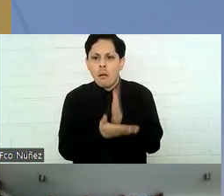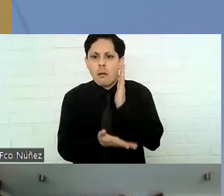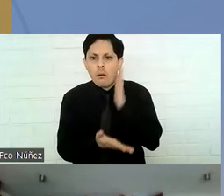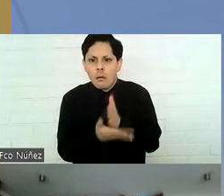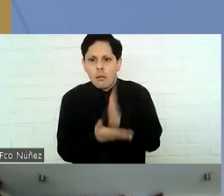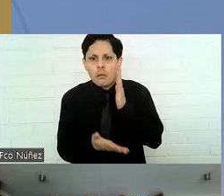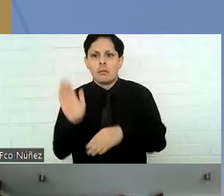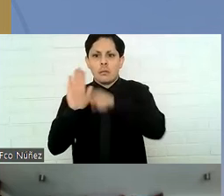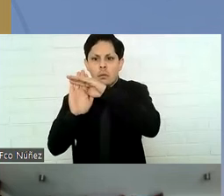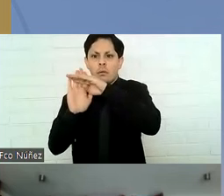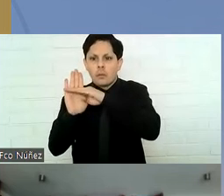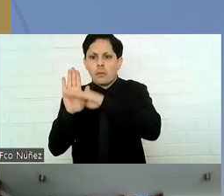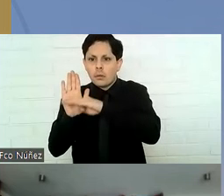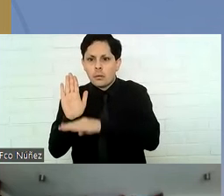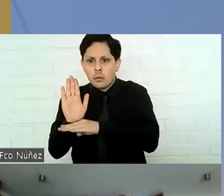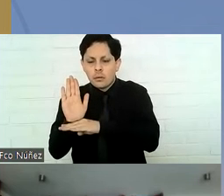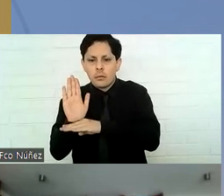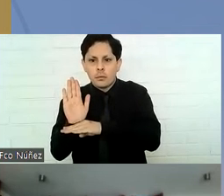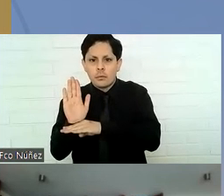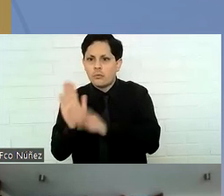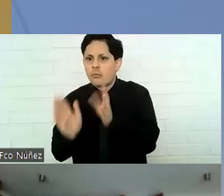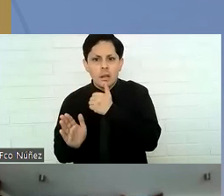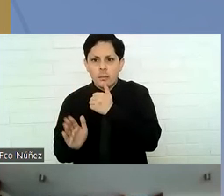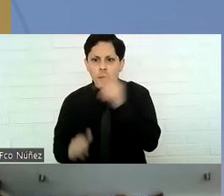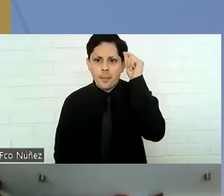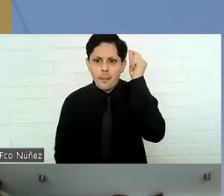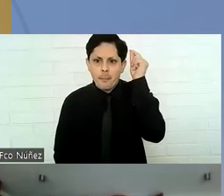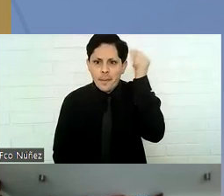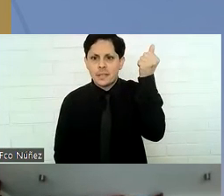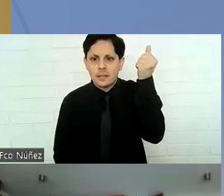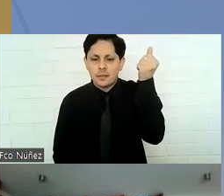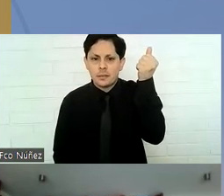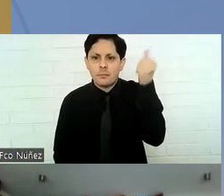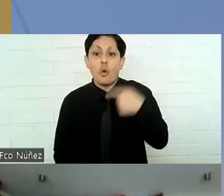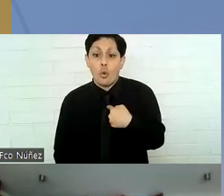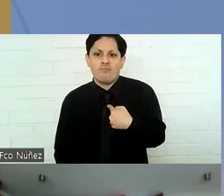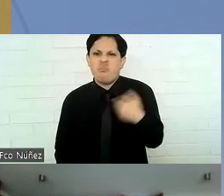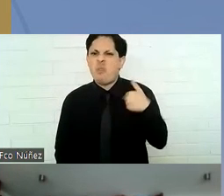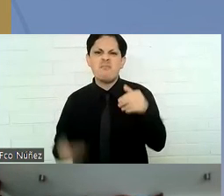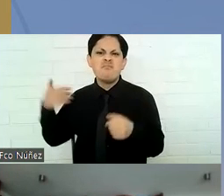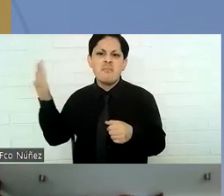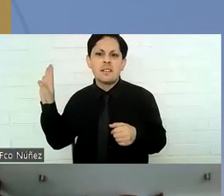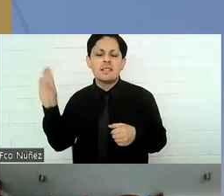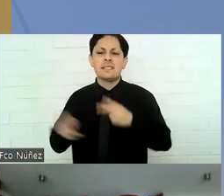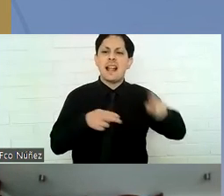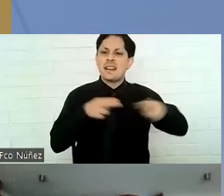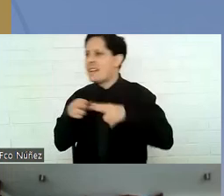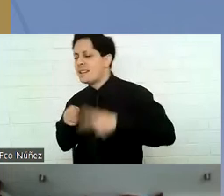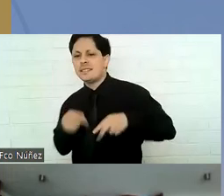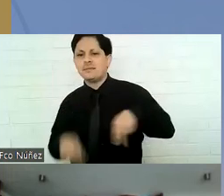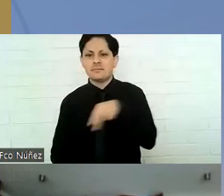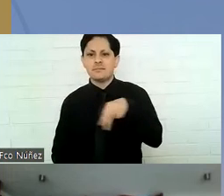arreglan. Por lo tanto, habría que articularnos una matriz compuesta de redes de distinta